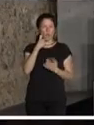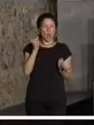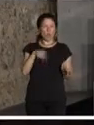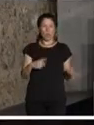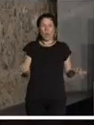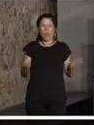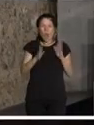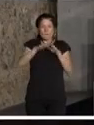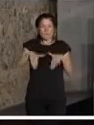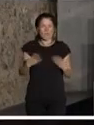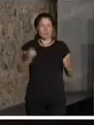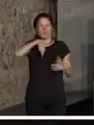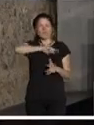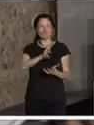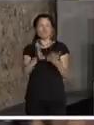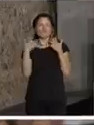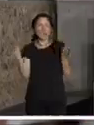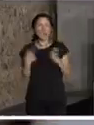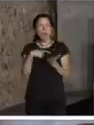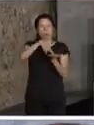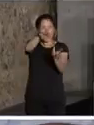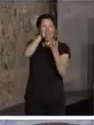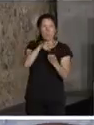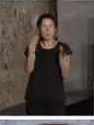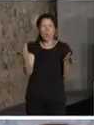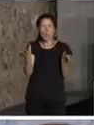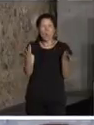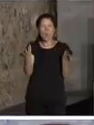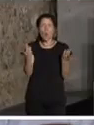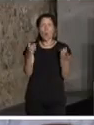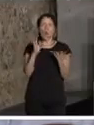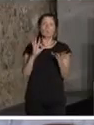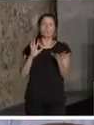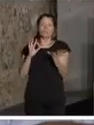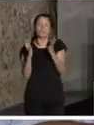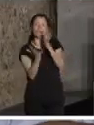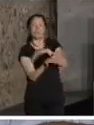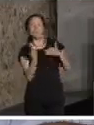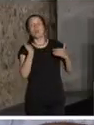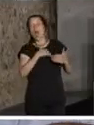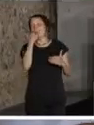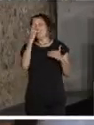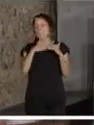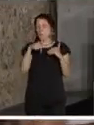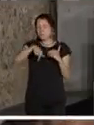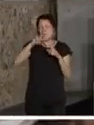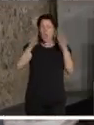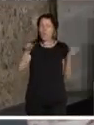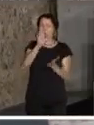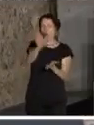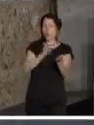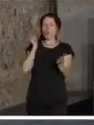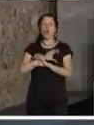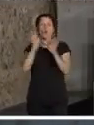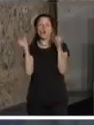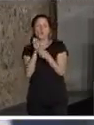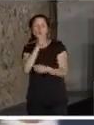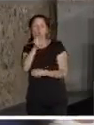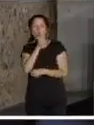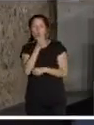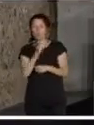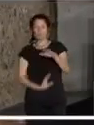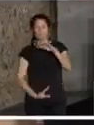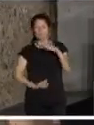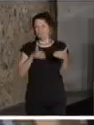al final hemos conseguido que el impuesto sea transitorio pero por lo menos ya lo hemos cobrado este año el partido socialista no